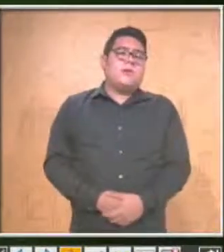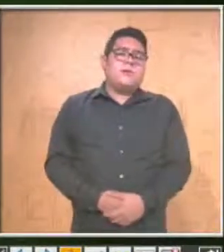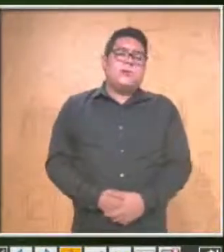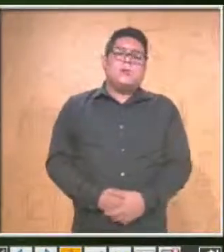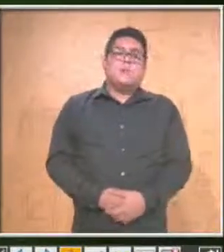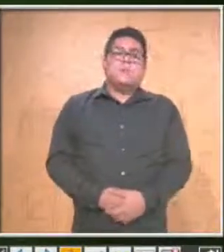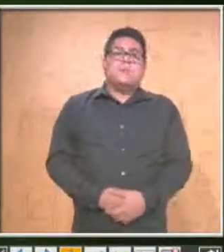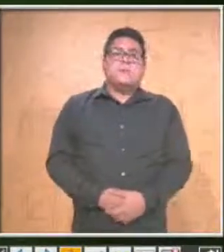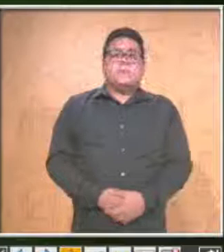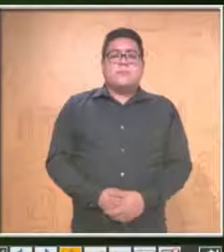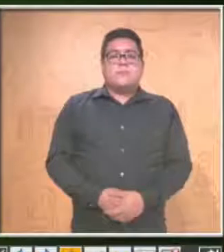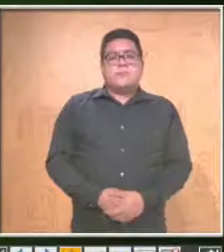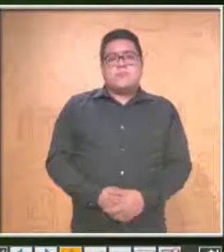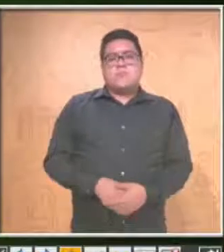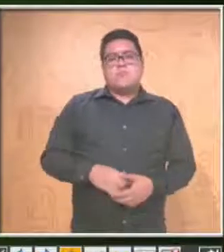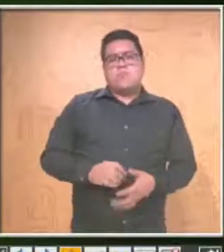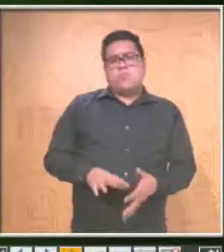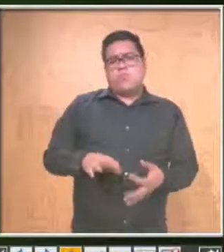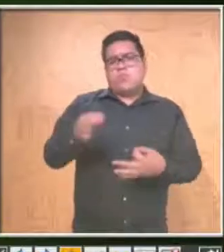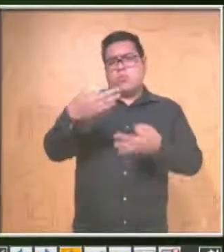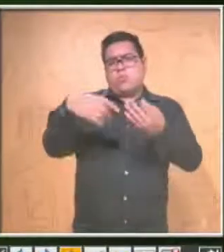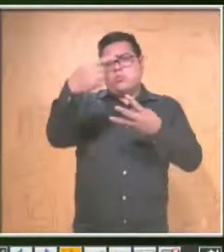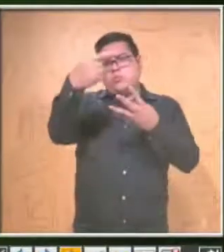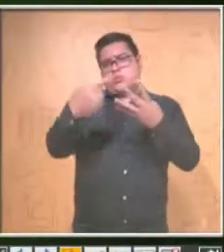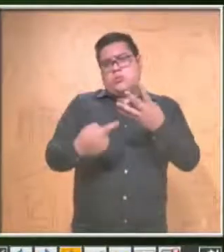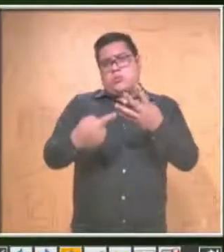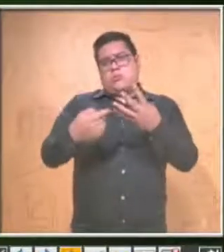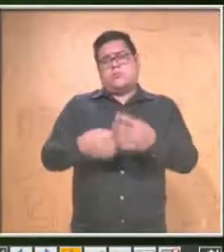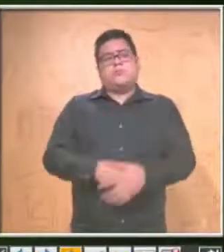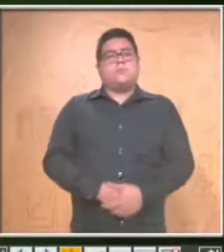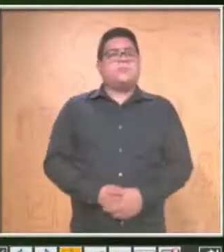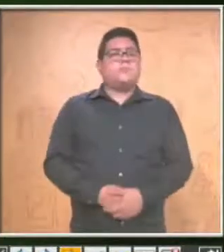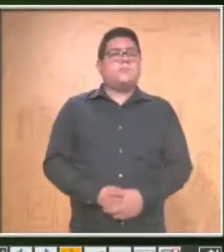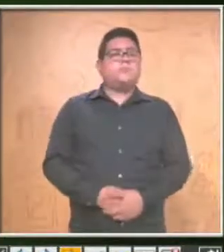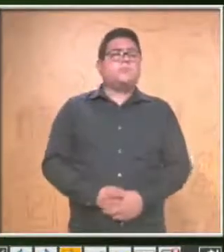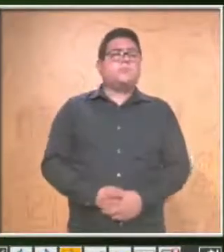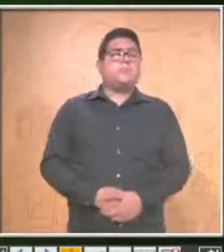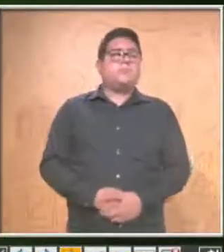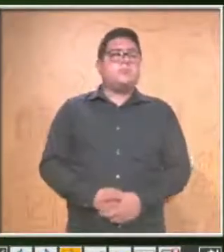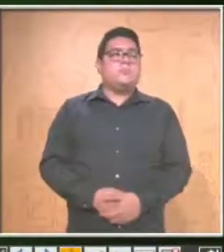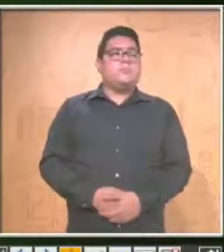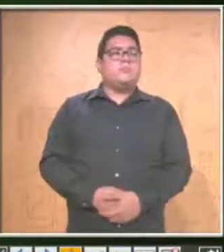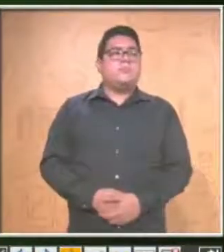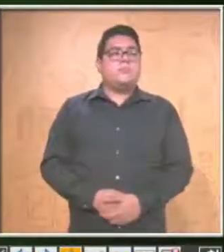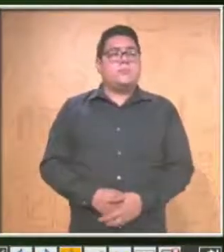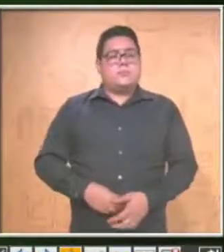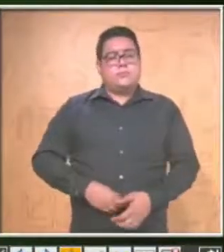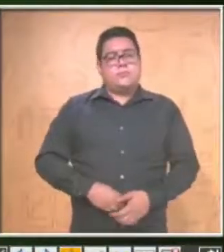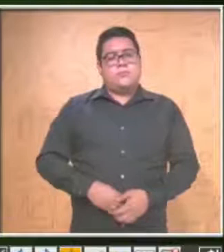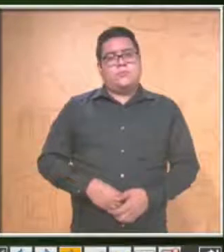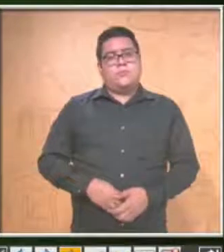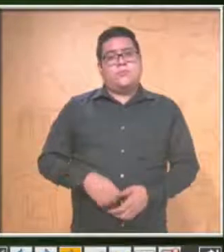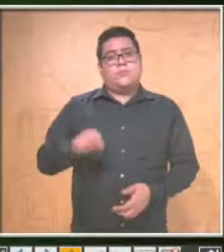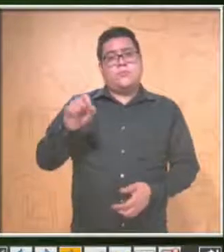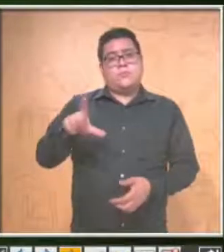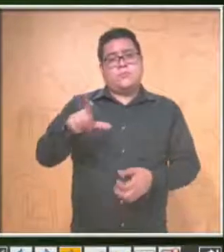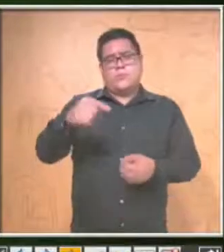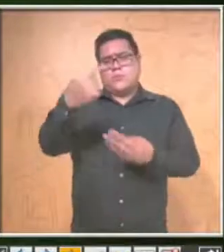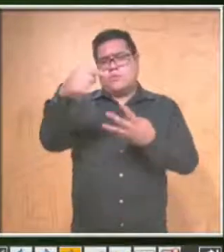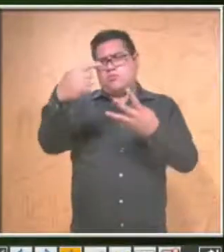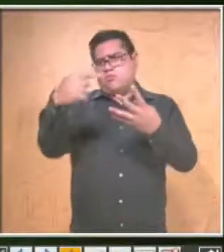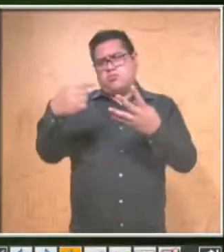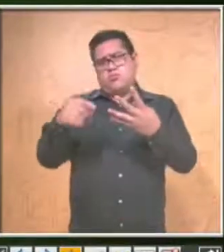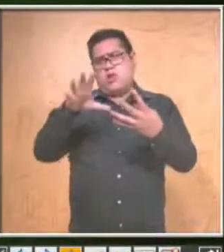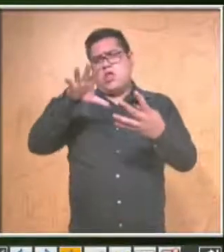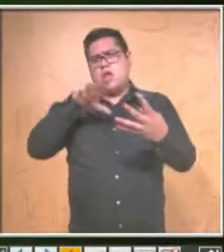Yangtze-Kiang, los mesopotámicos con el río Tigris y el río Éufrates, o Tigre y Elefante, y los del Mediterráneo,